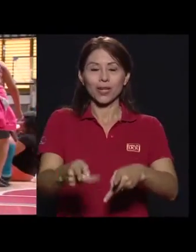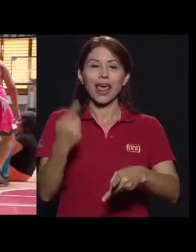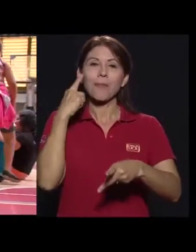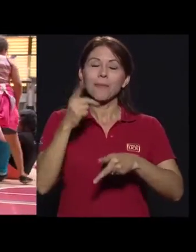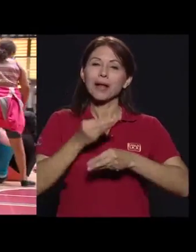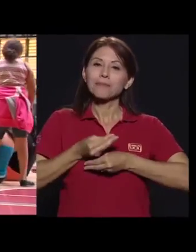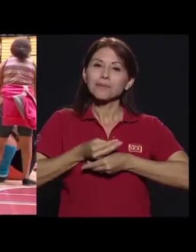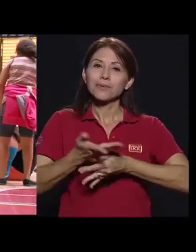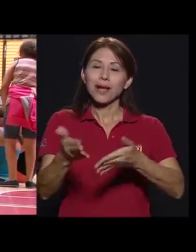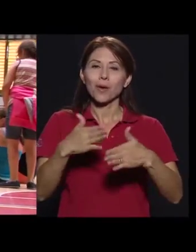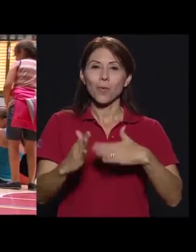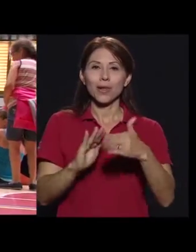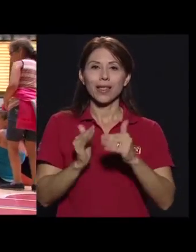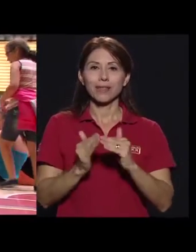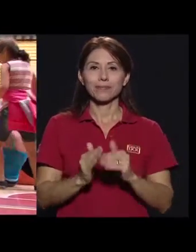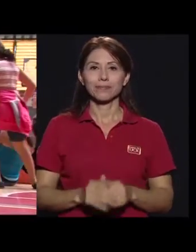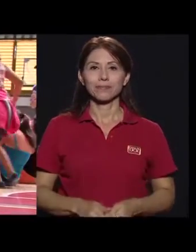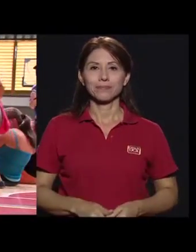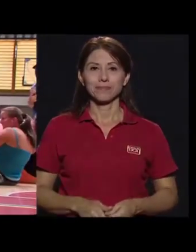retribuir a la comunidad.